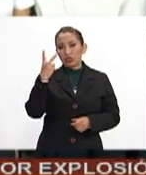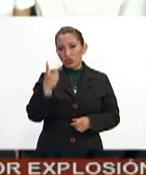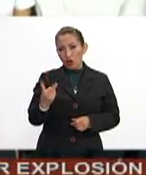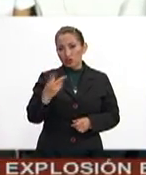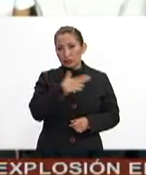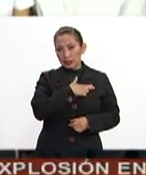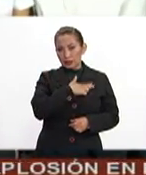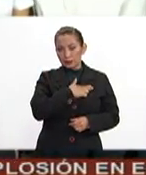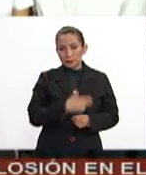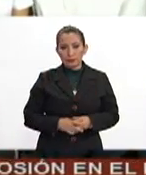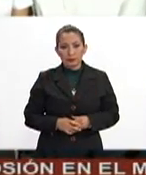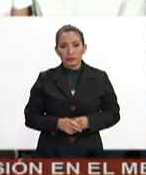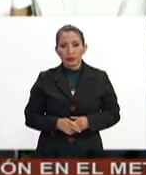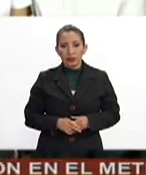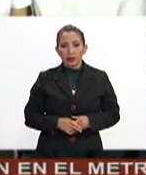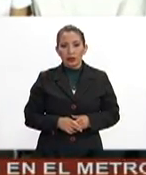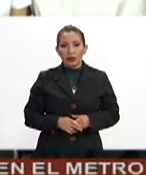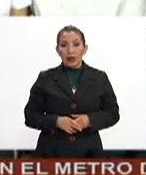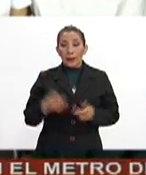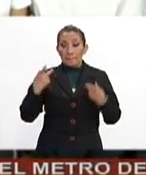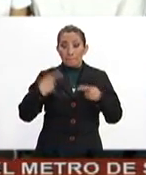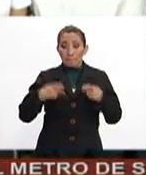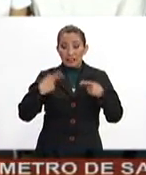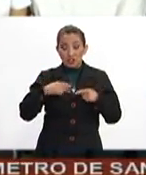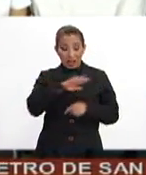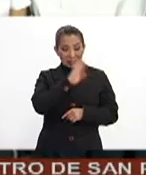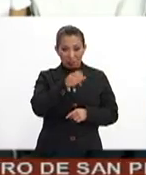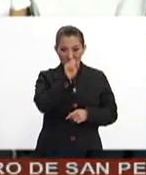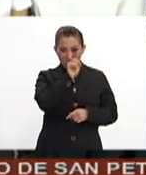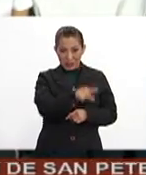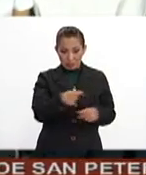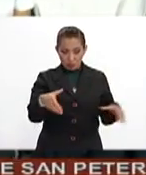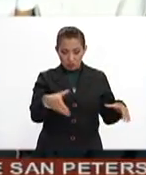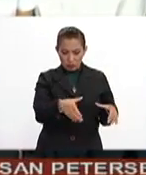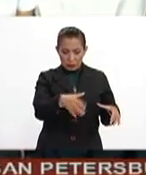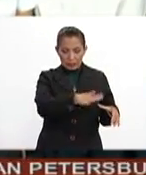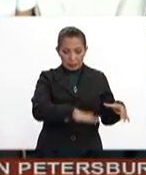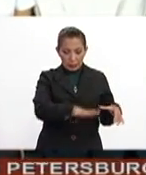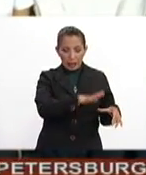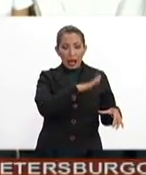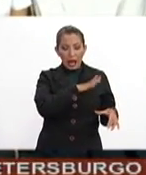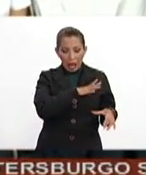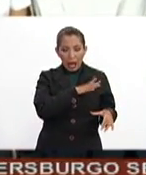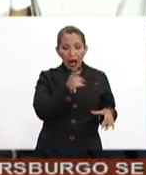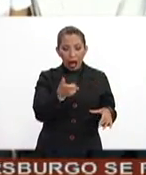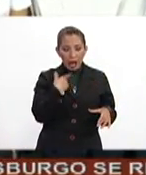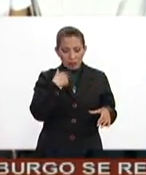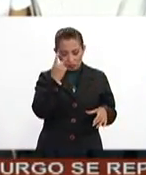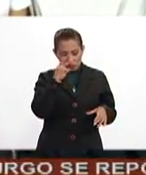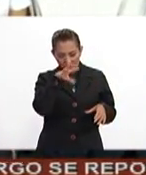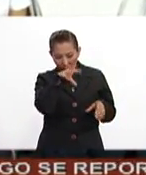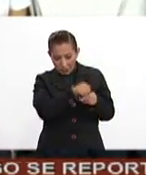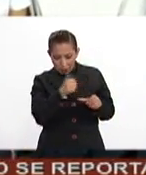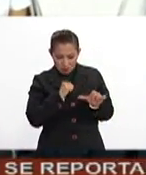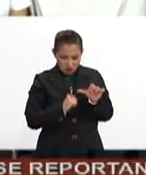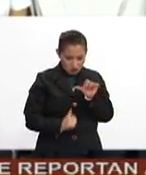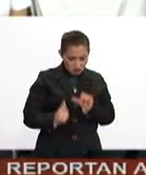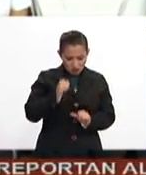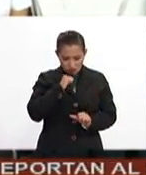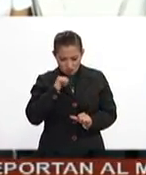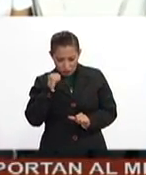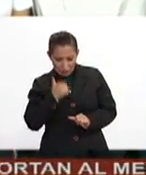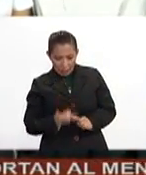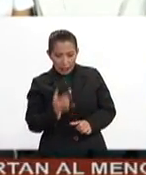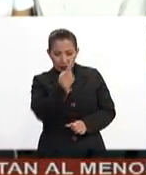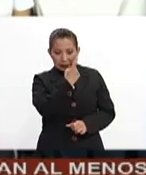262 heridos. De las personas fallecidas ya hay una necropsia completa de